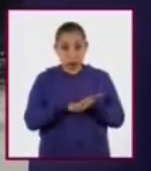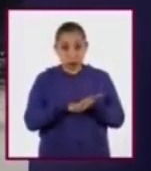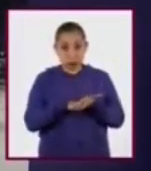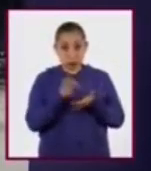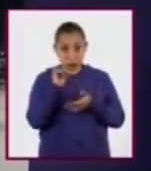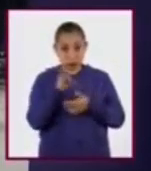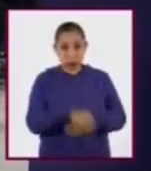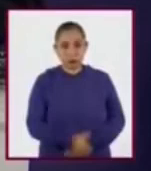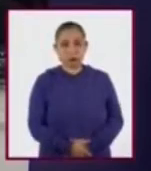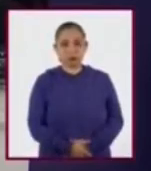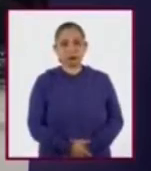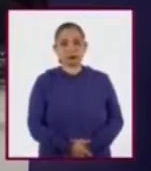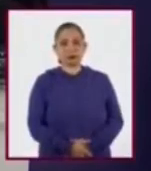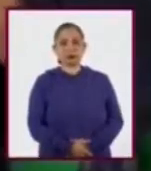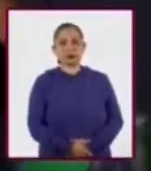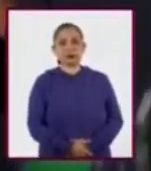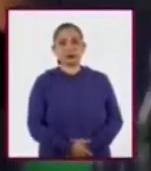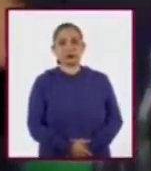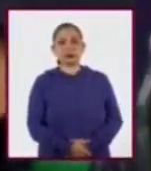¿cierto?